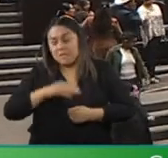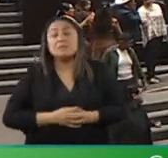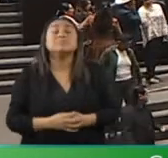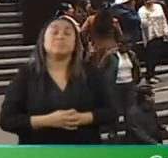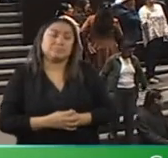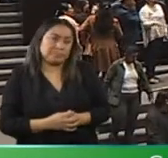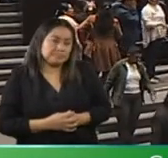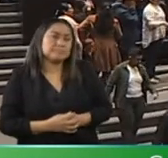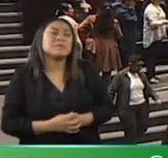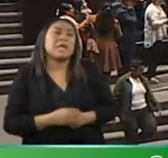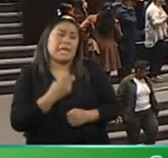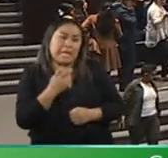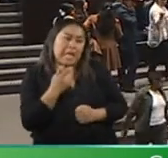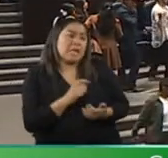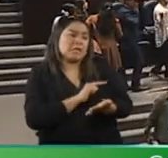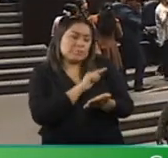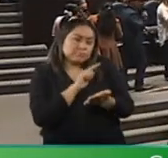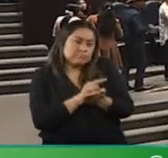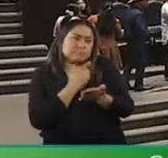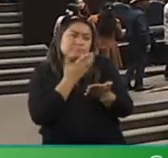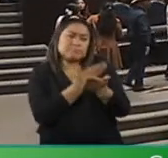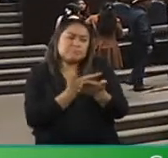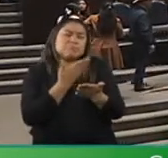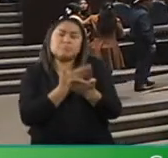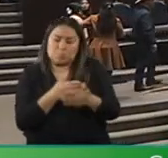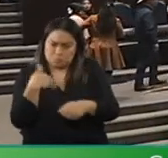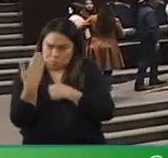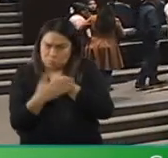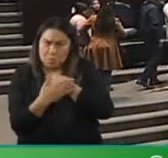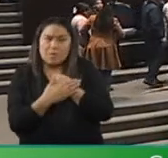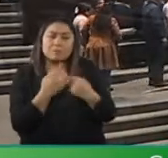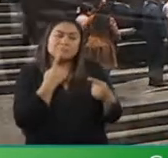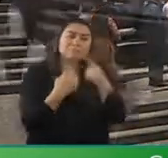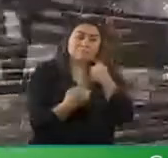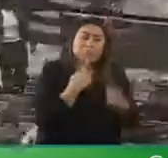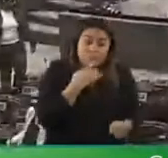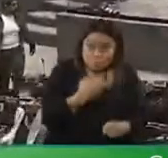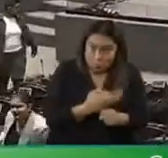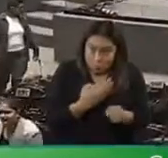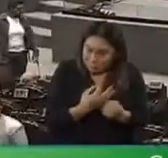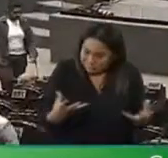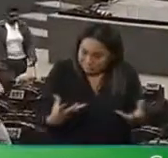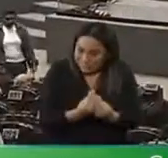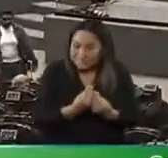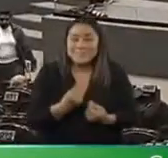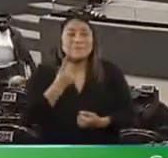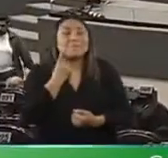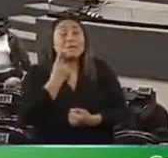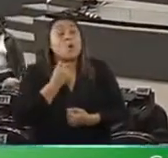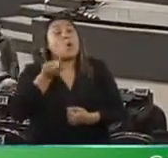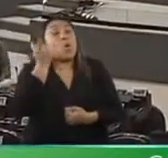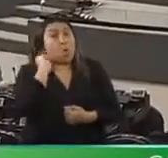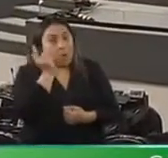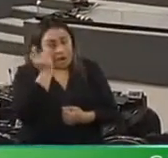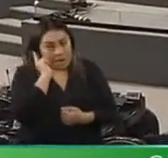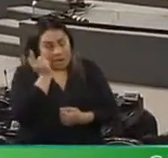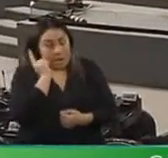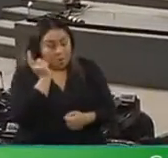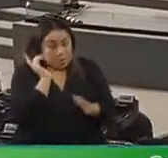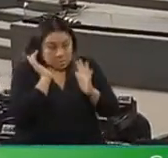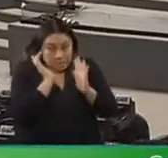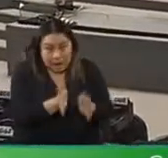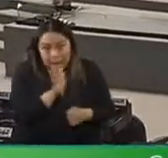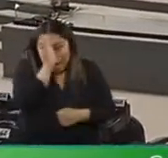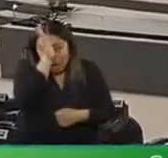Entonces, todas estas iniciativas van a estar en discusión en esta legislatura y esperemos que así como se lograron